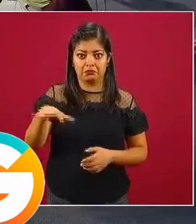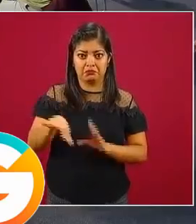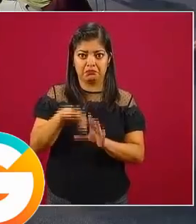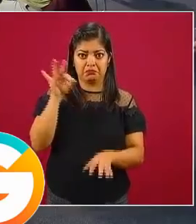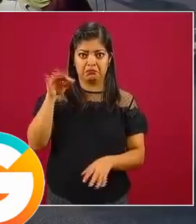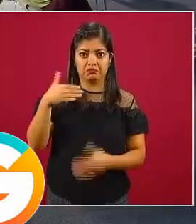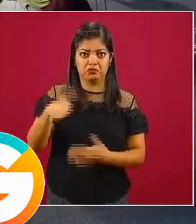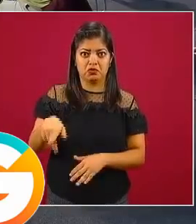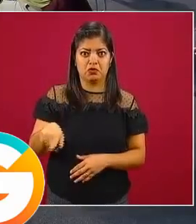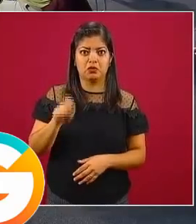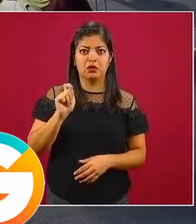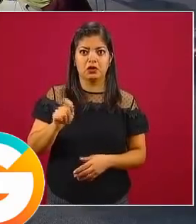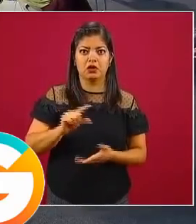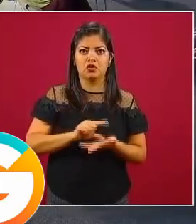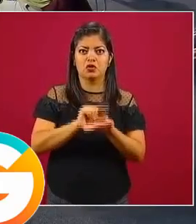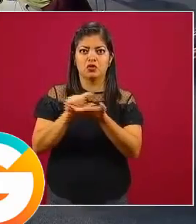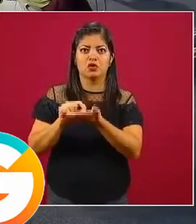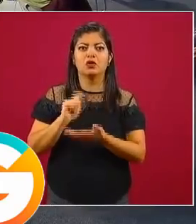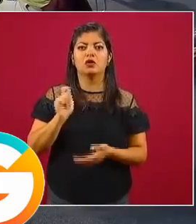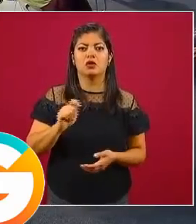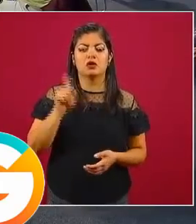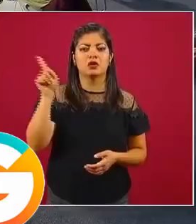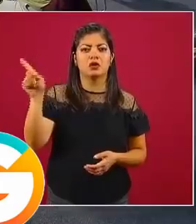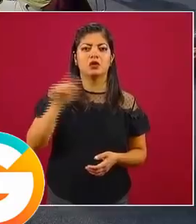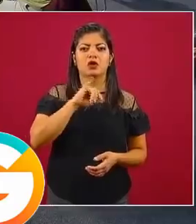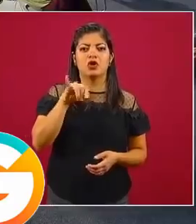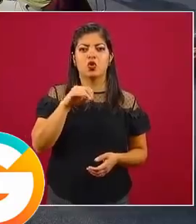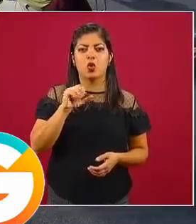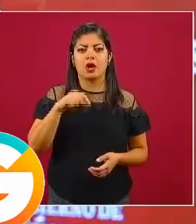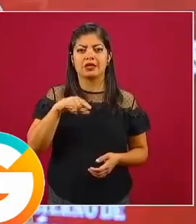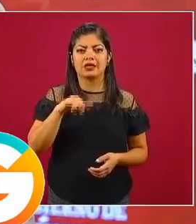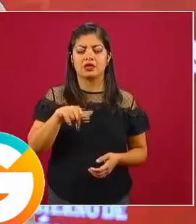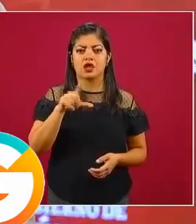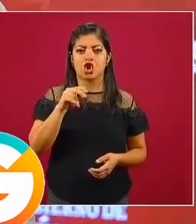encuentras, de Joaquín López Dóriga,